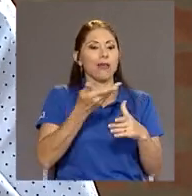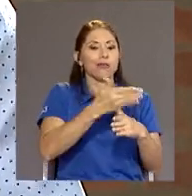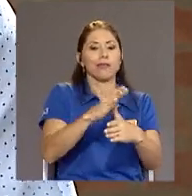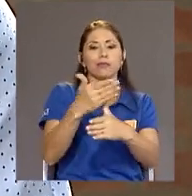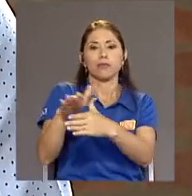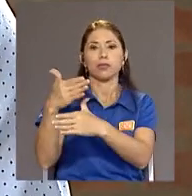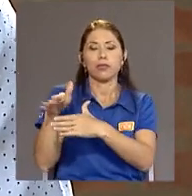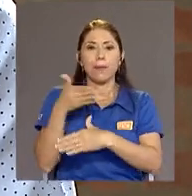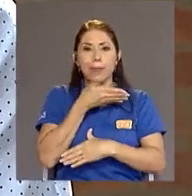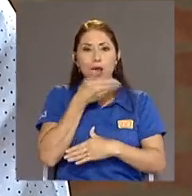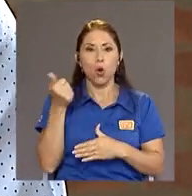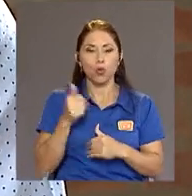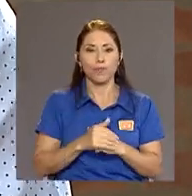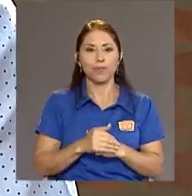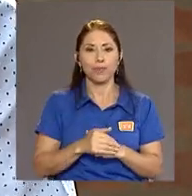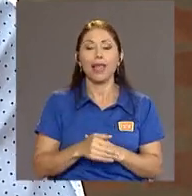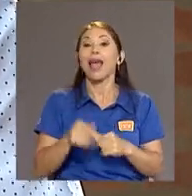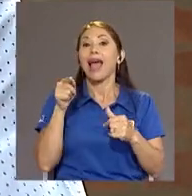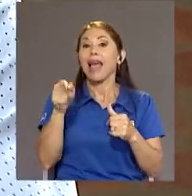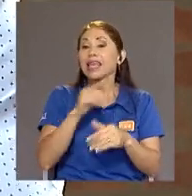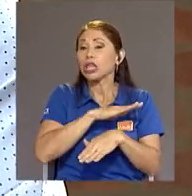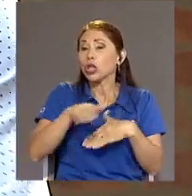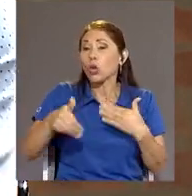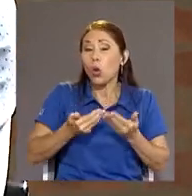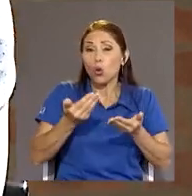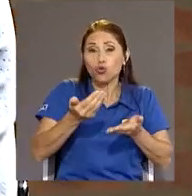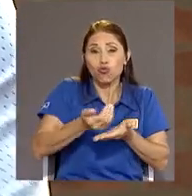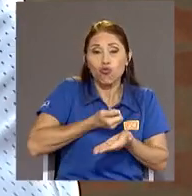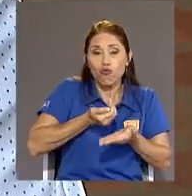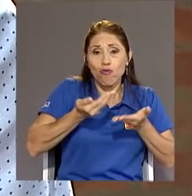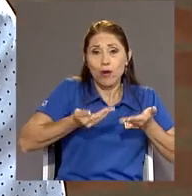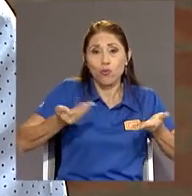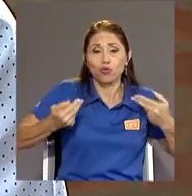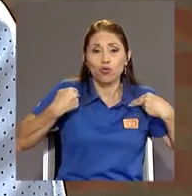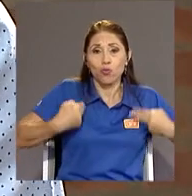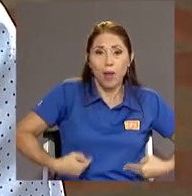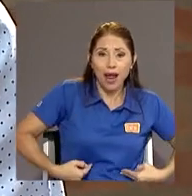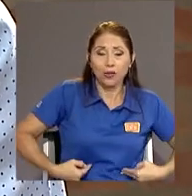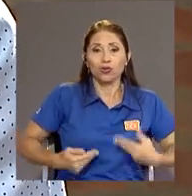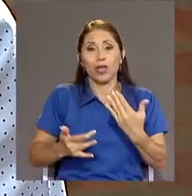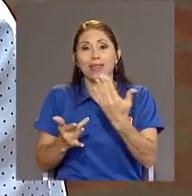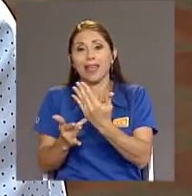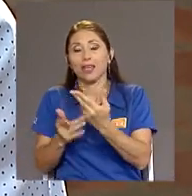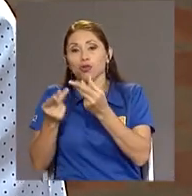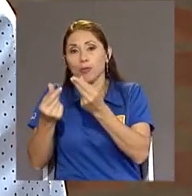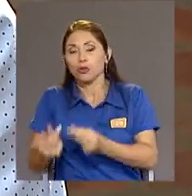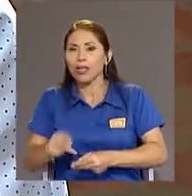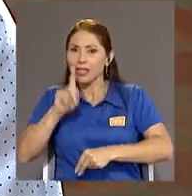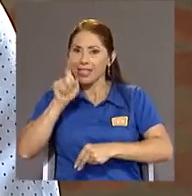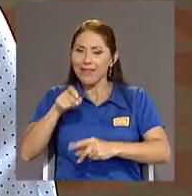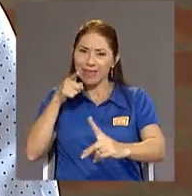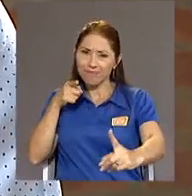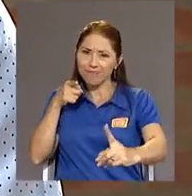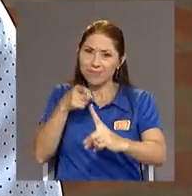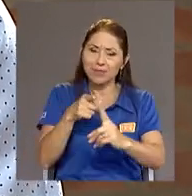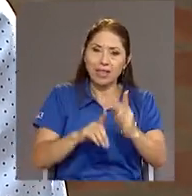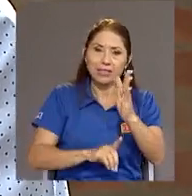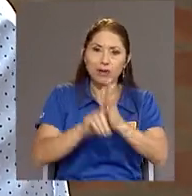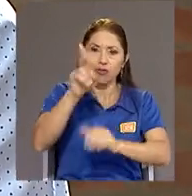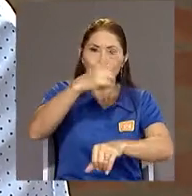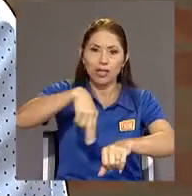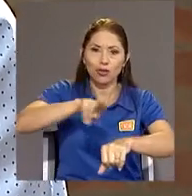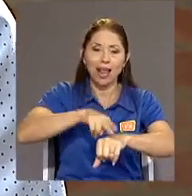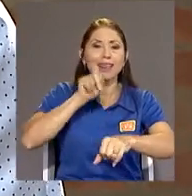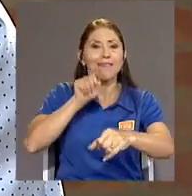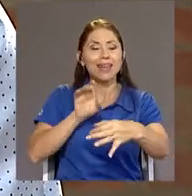Estado debe volcar todos sus recursos humanos, técnicos y presupuestarios hacia el desarrollo nacional. Debería engarzarse con la